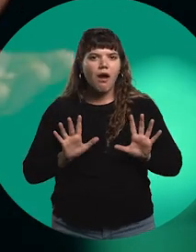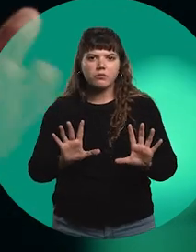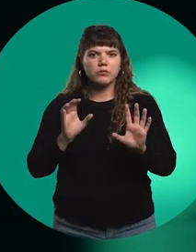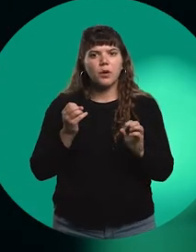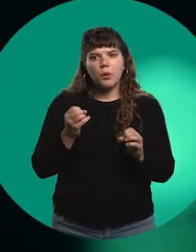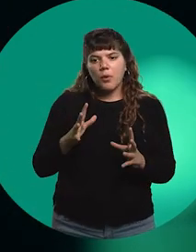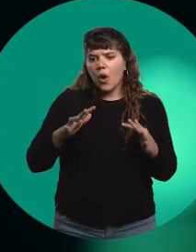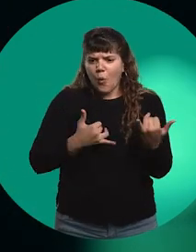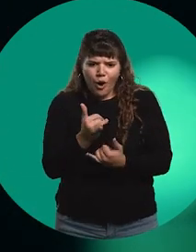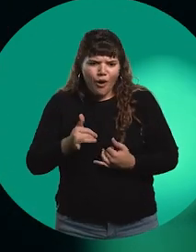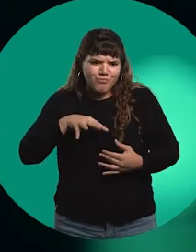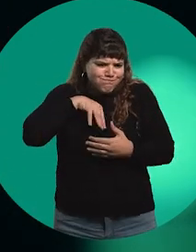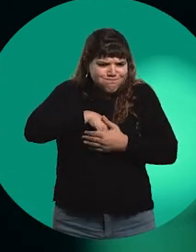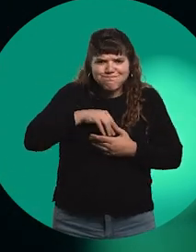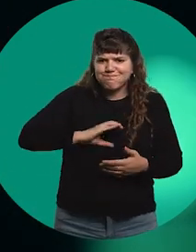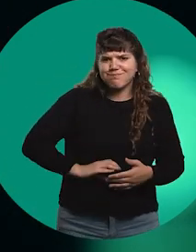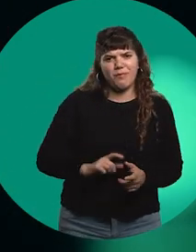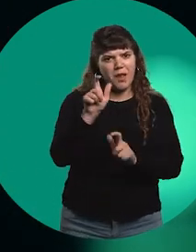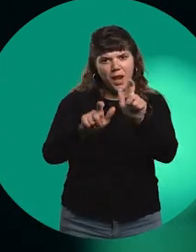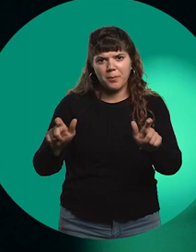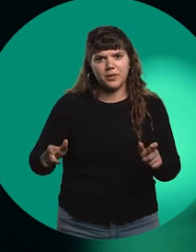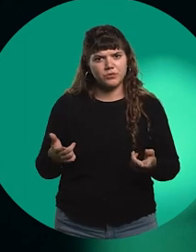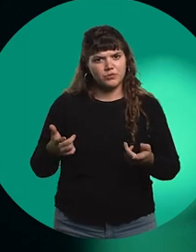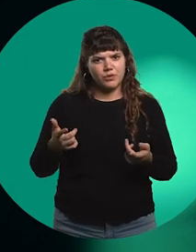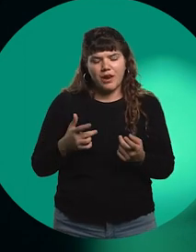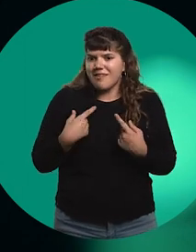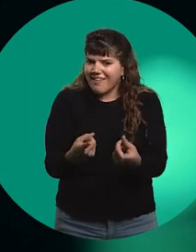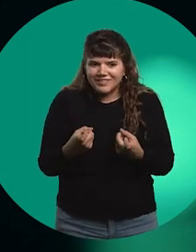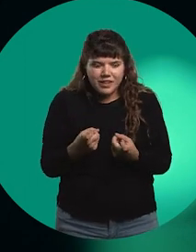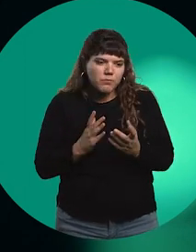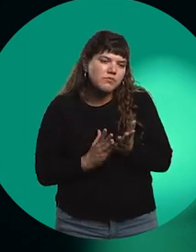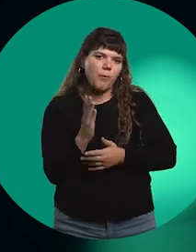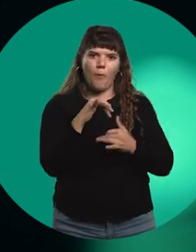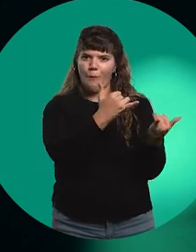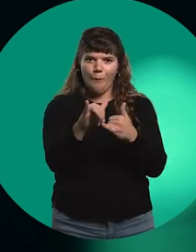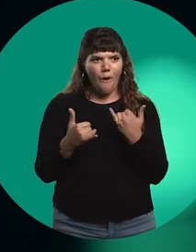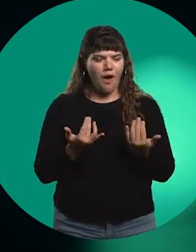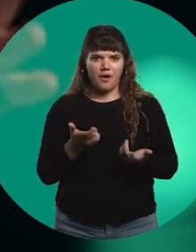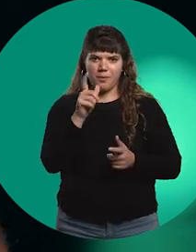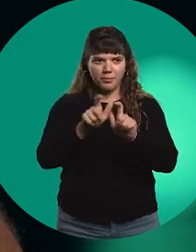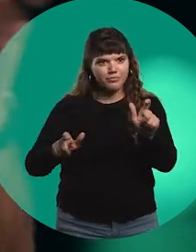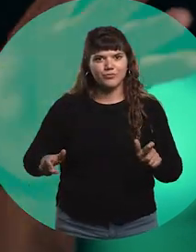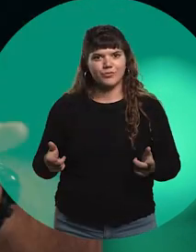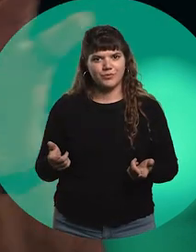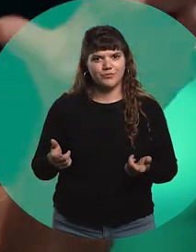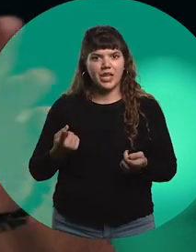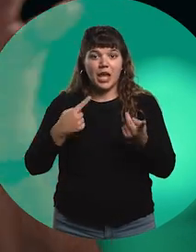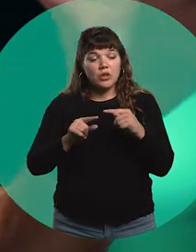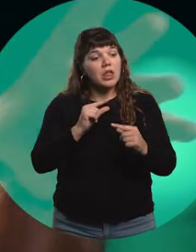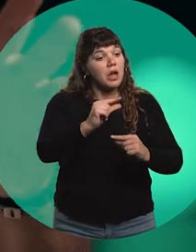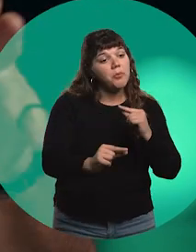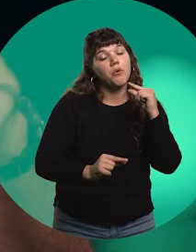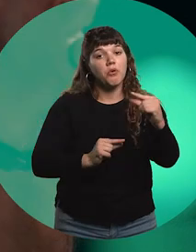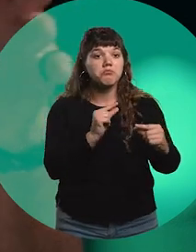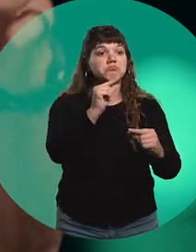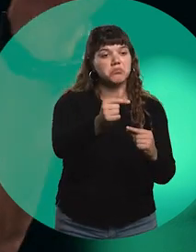porque el juego es parte de la ciencia humana, necesitamos jugar, es una necesidad también que tenemos. Entonces, bueno, si vos vas tocando